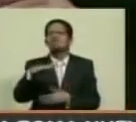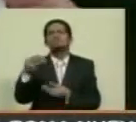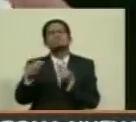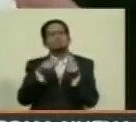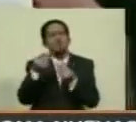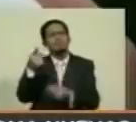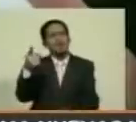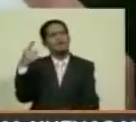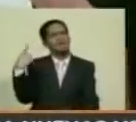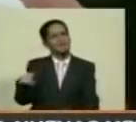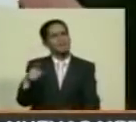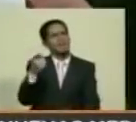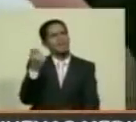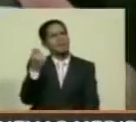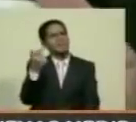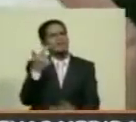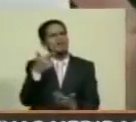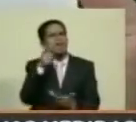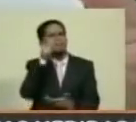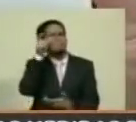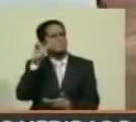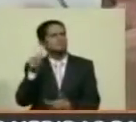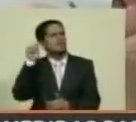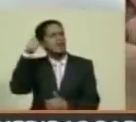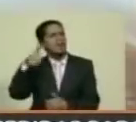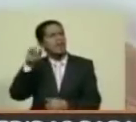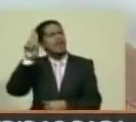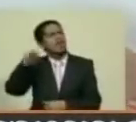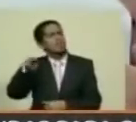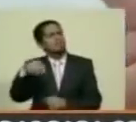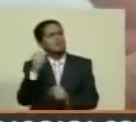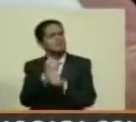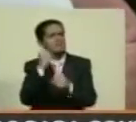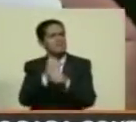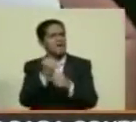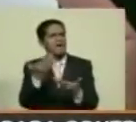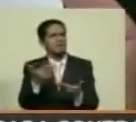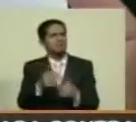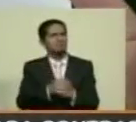para comprarse una vivienda, si este vago no ha trabajado nunca, ni siquiera cuando fue alcalde mayor.